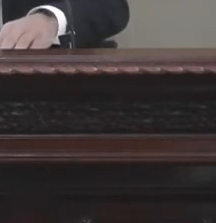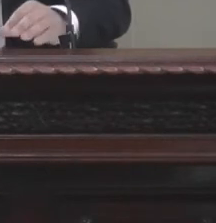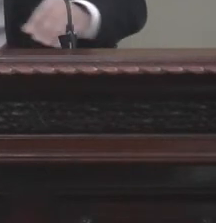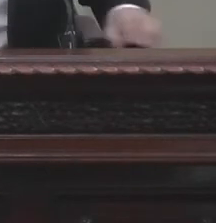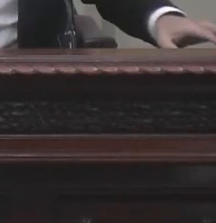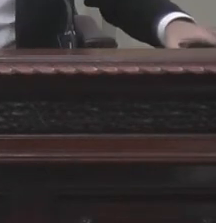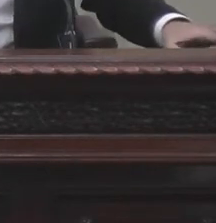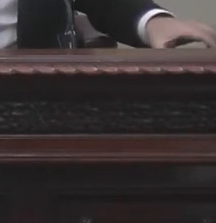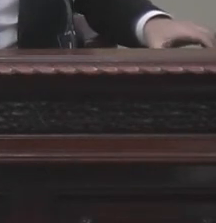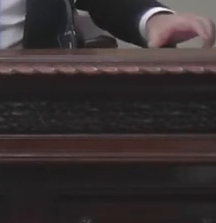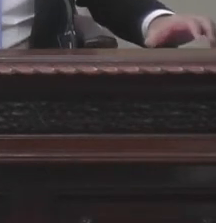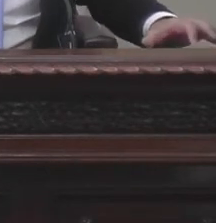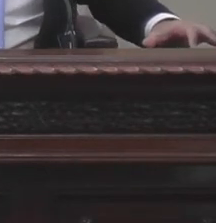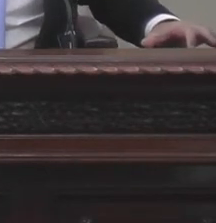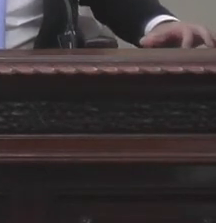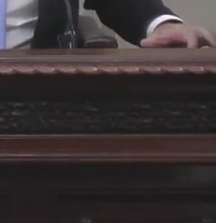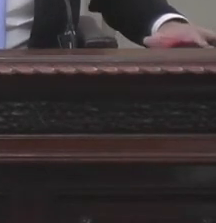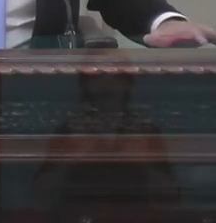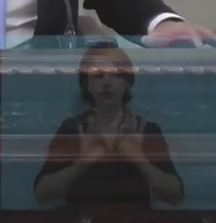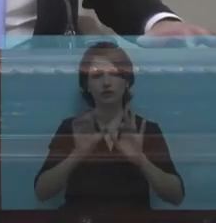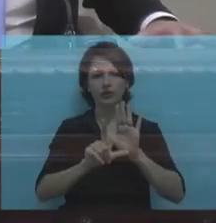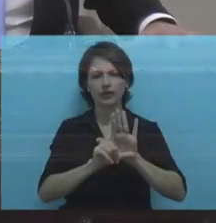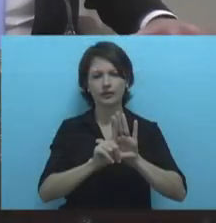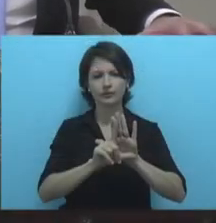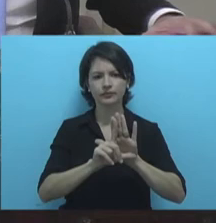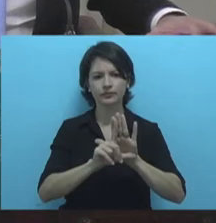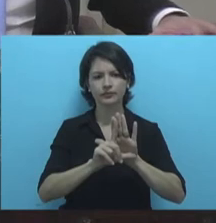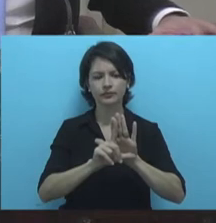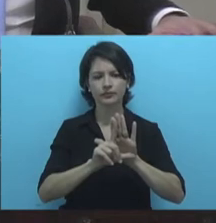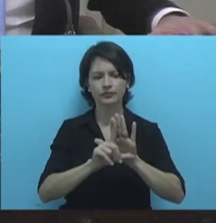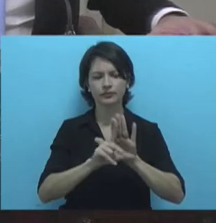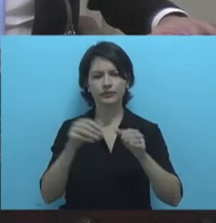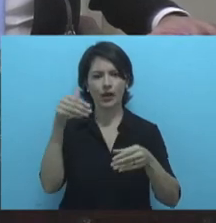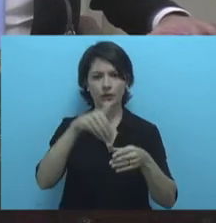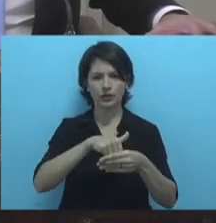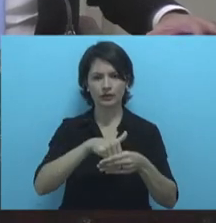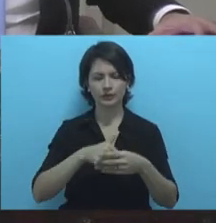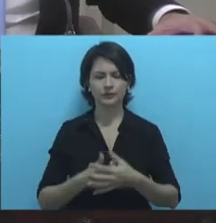vamos a poner en consideración el proyecto de ley en general